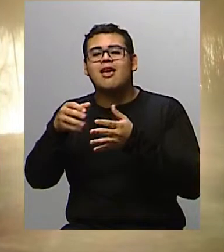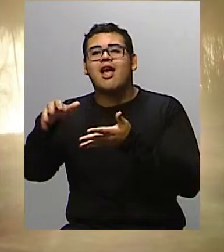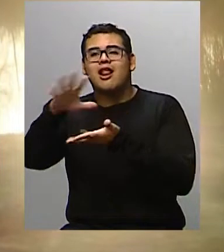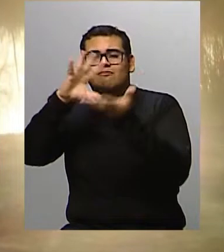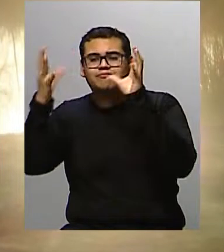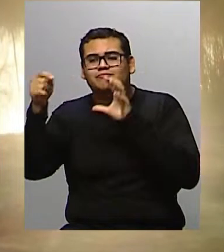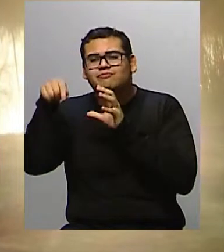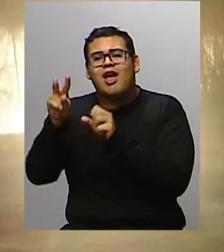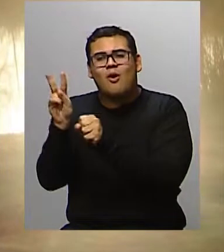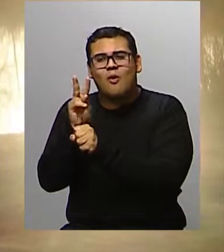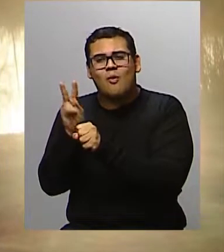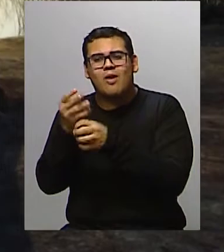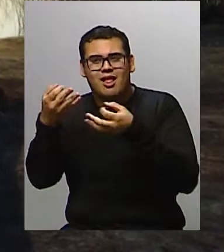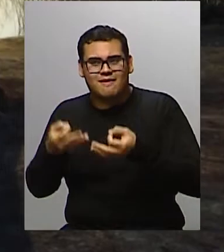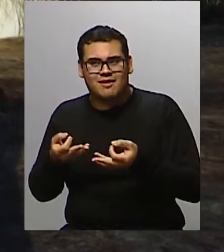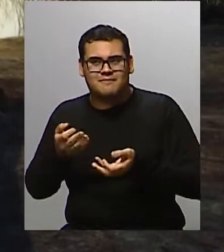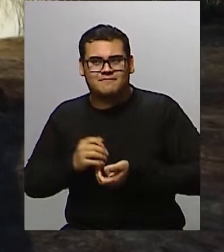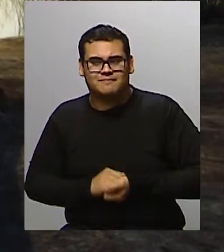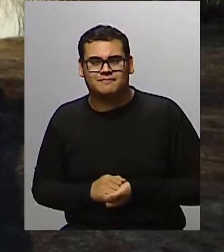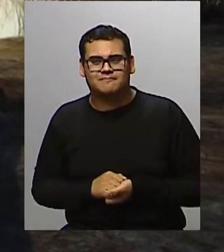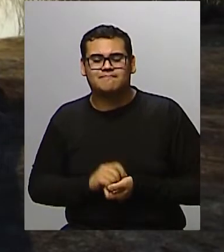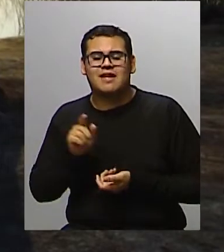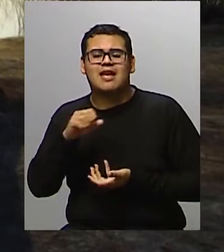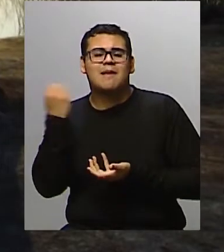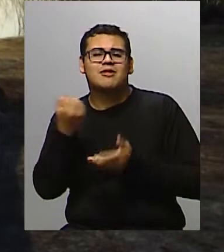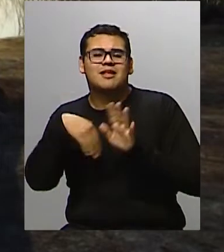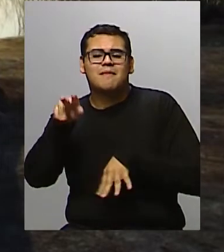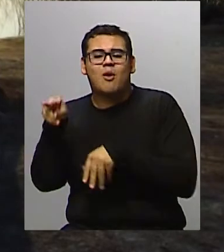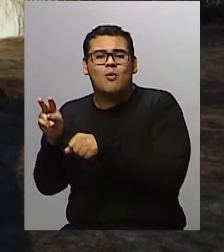parece que por ahí viene un poco la importancia de esta ley.